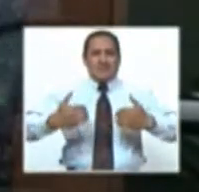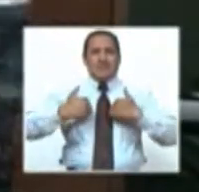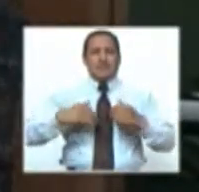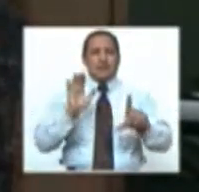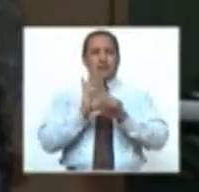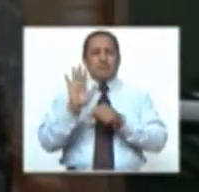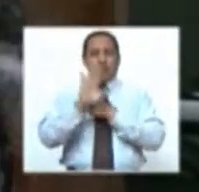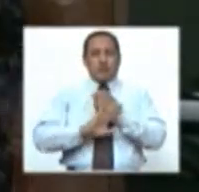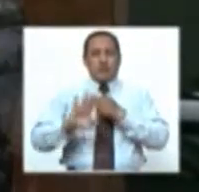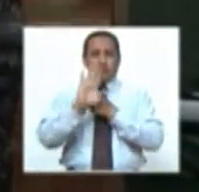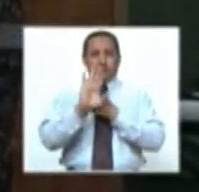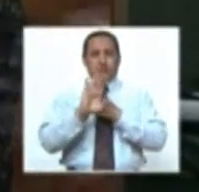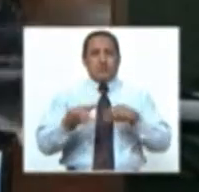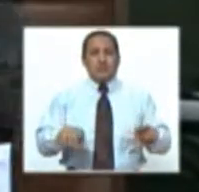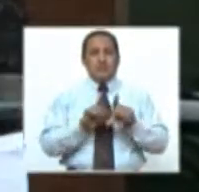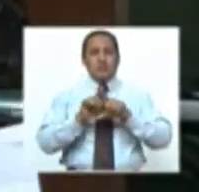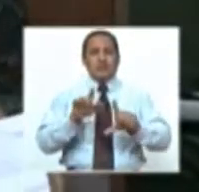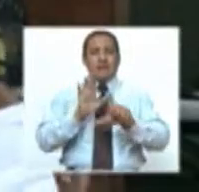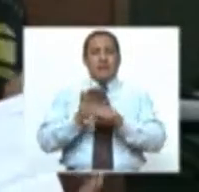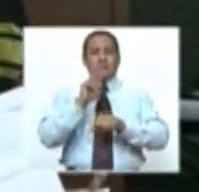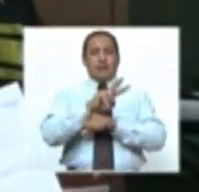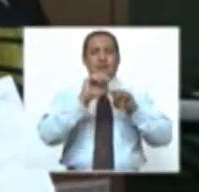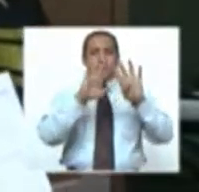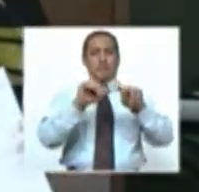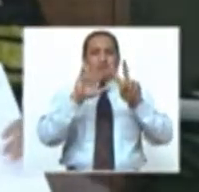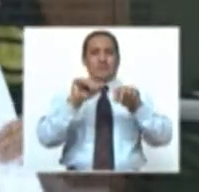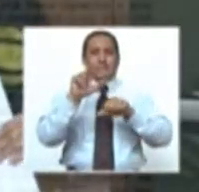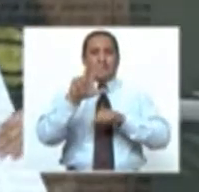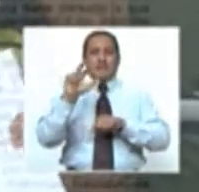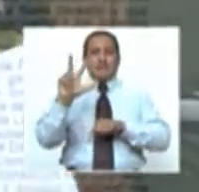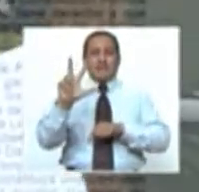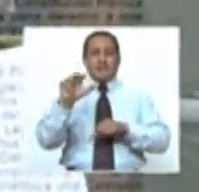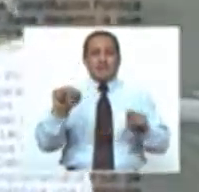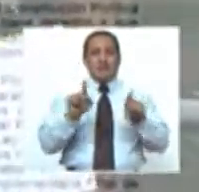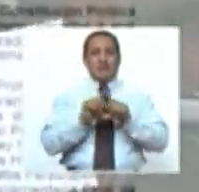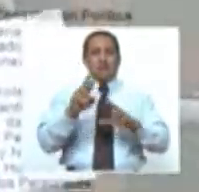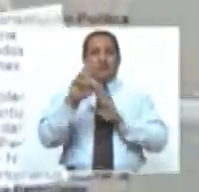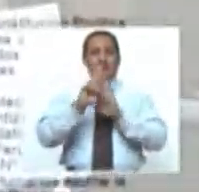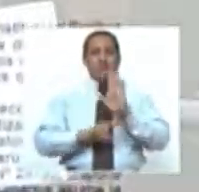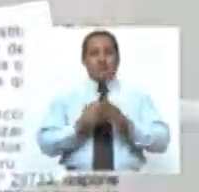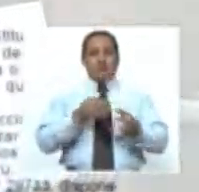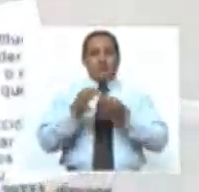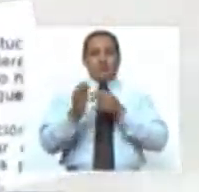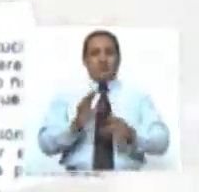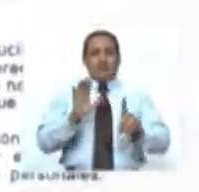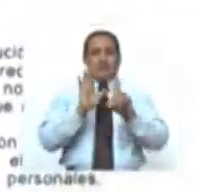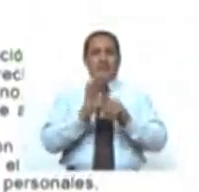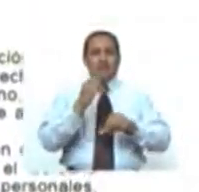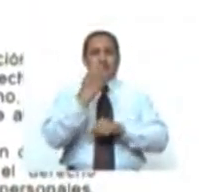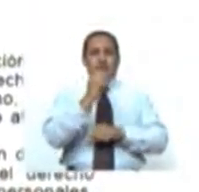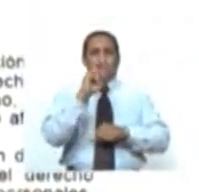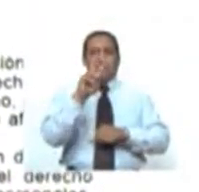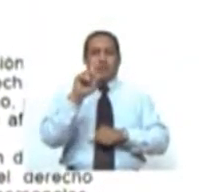ley de protección de datos personales, ley número 29733, y su reglamento decreto supremo